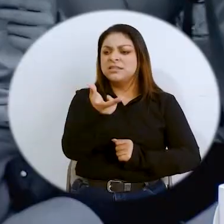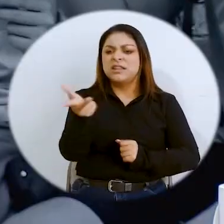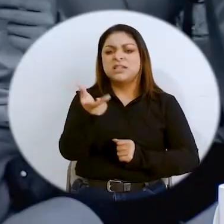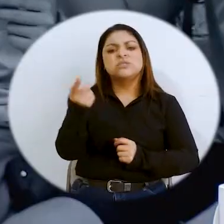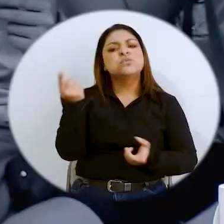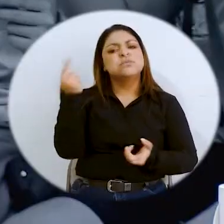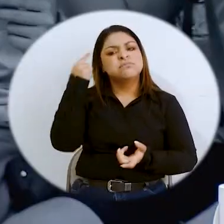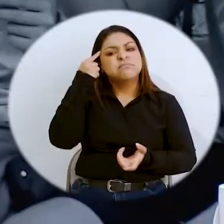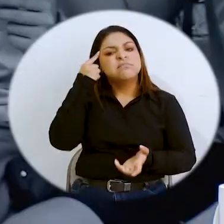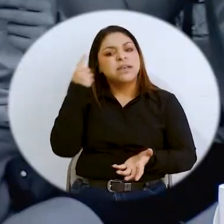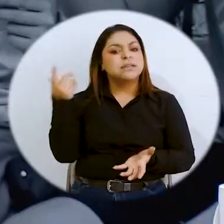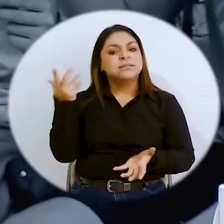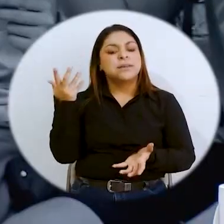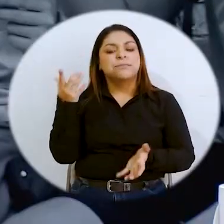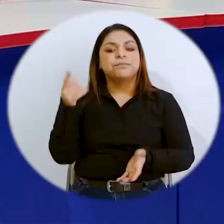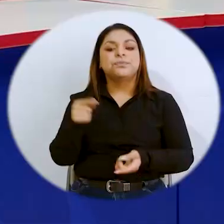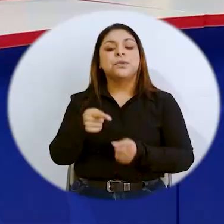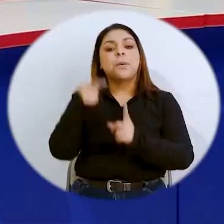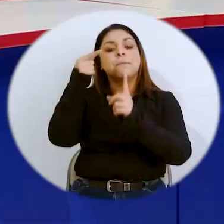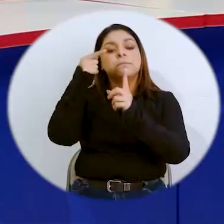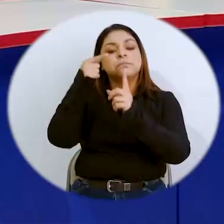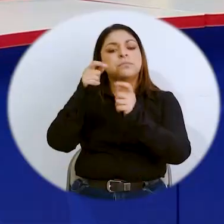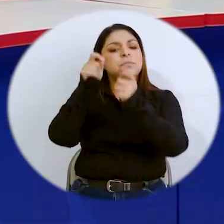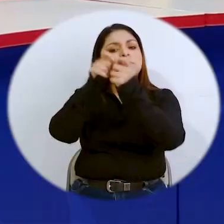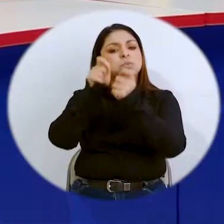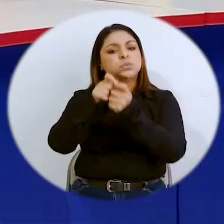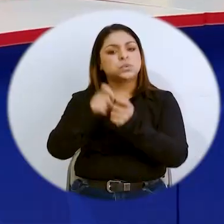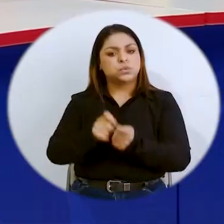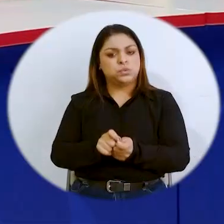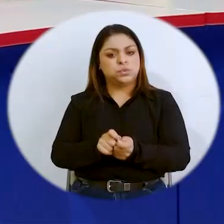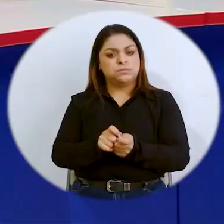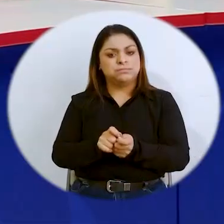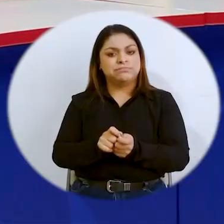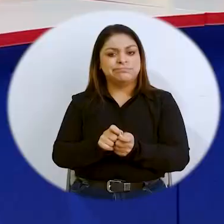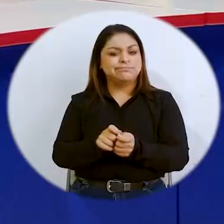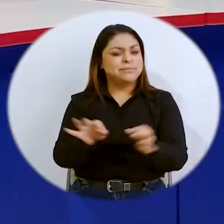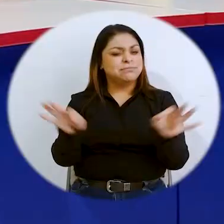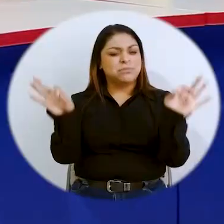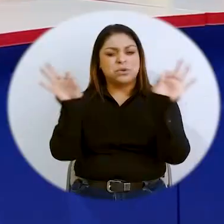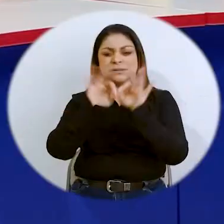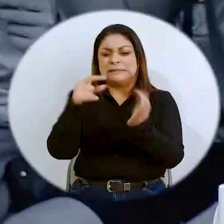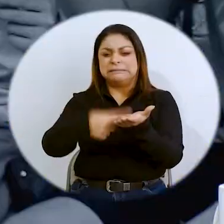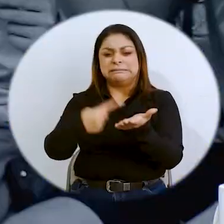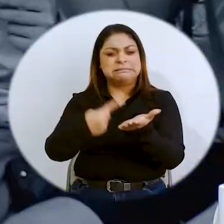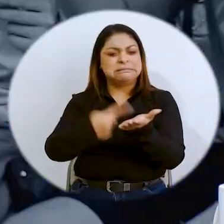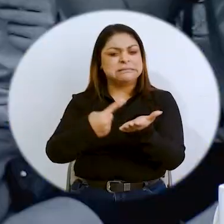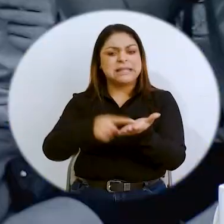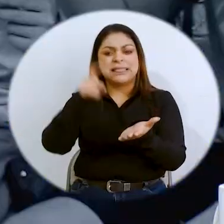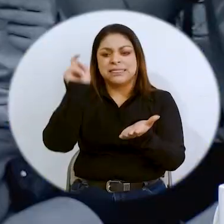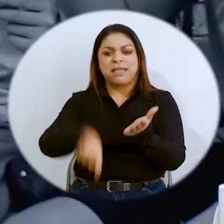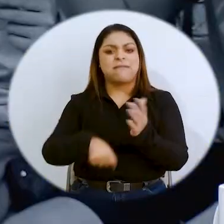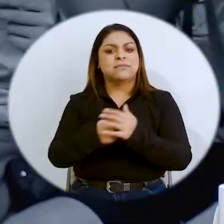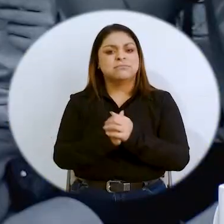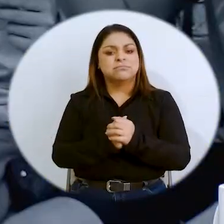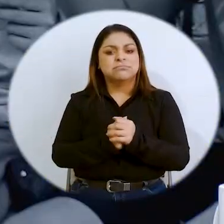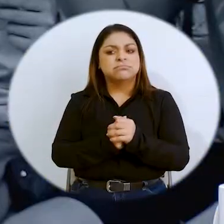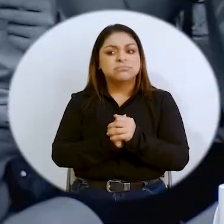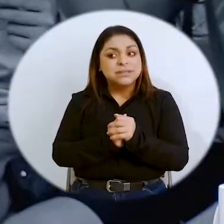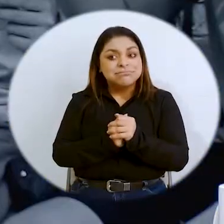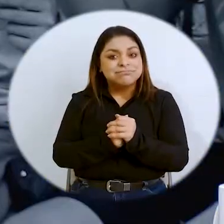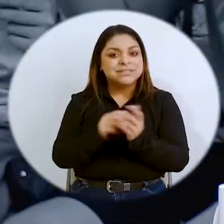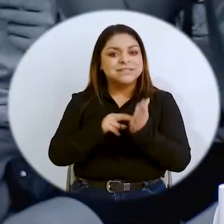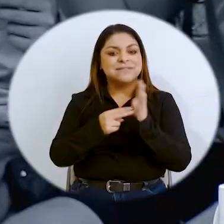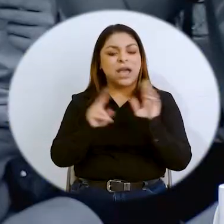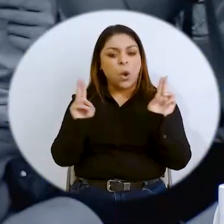especialidad de ustedes, ¿cuáles consideran ustedes que son esos puntos de encuentro que son imprescindibles de llegar? O sea, que el país